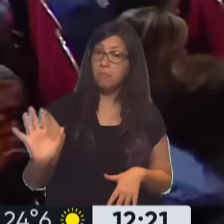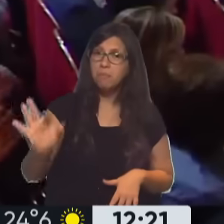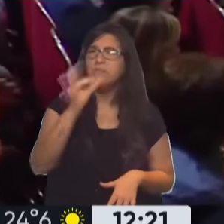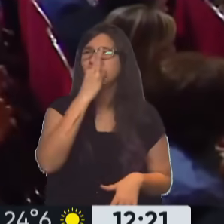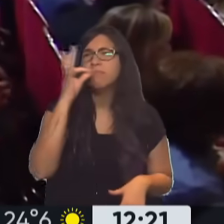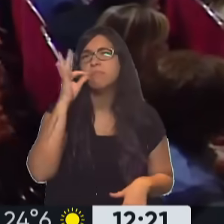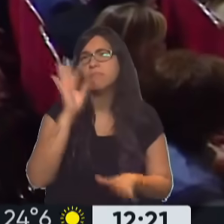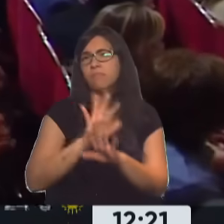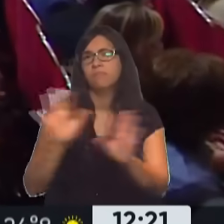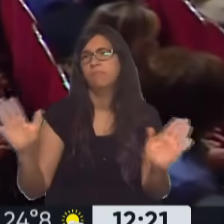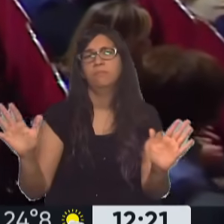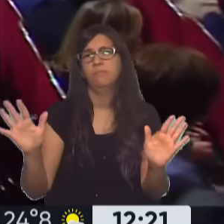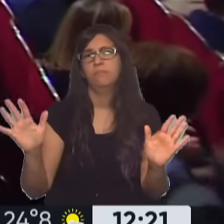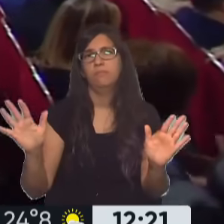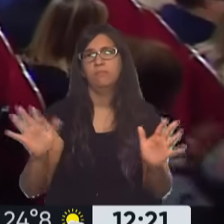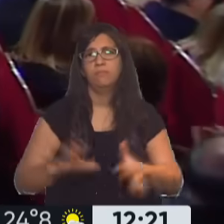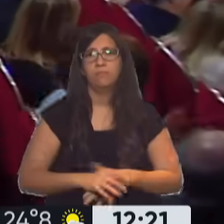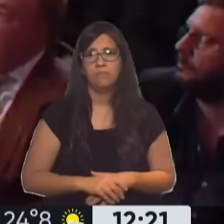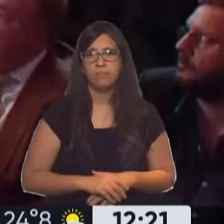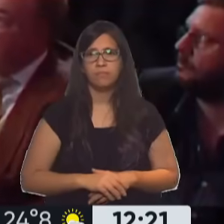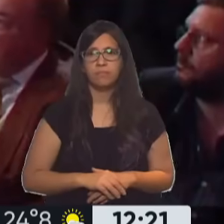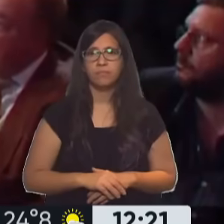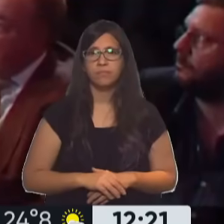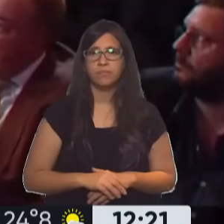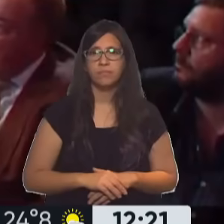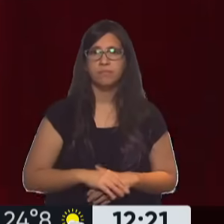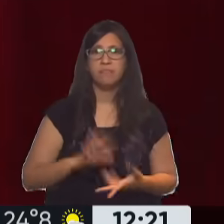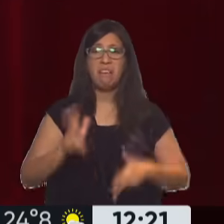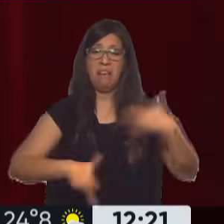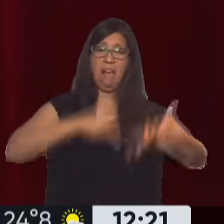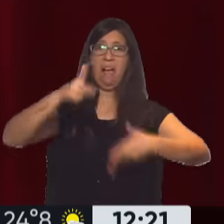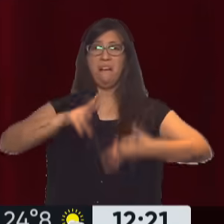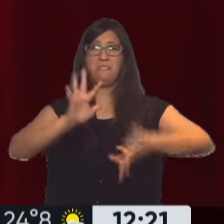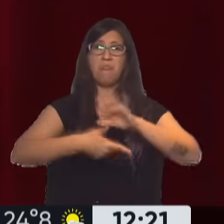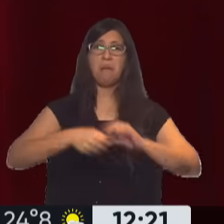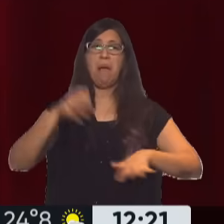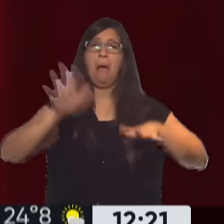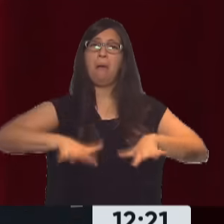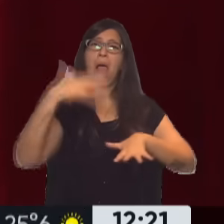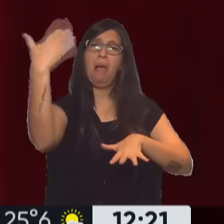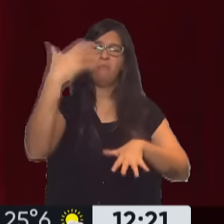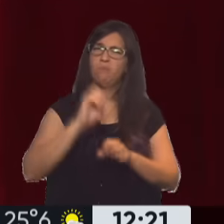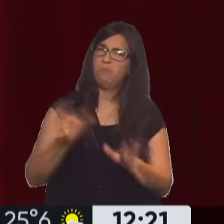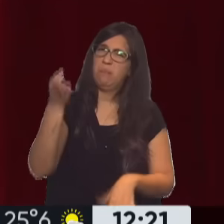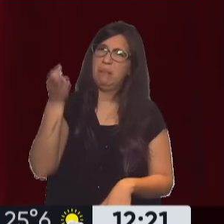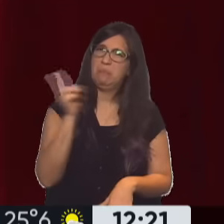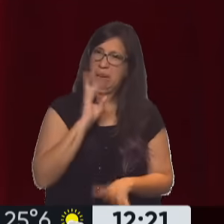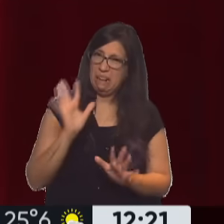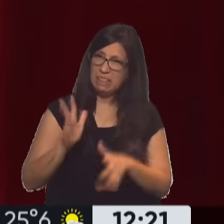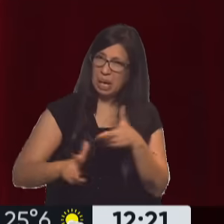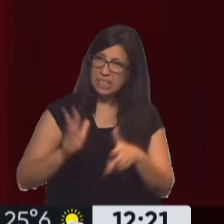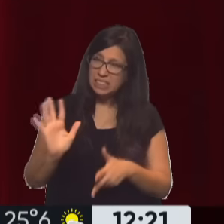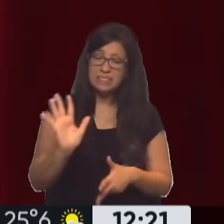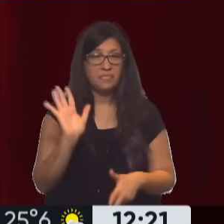la boca usando el lenguaje de barra brava que le queda muy mal a una mujer les quiero